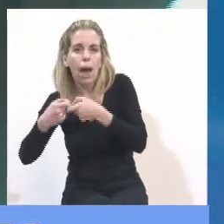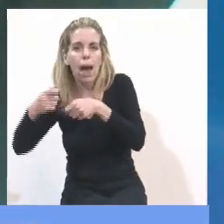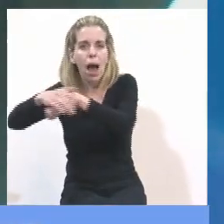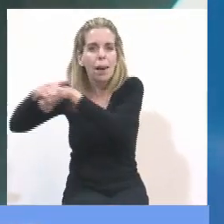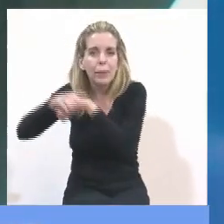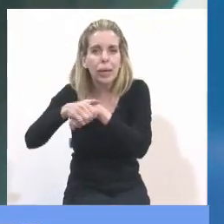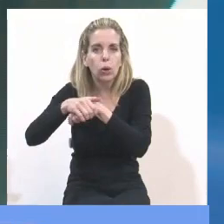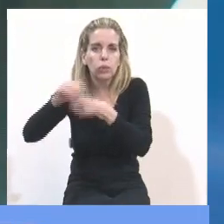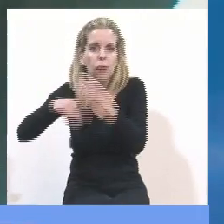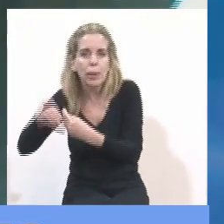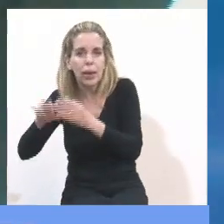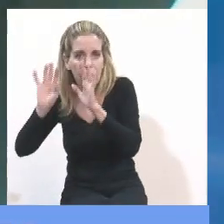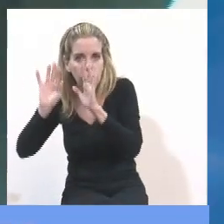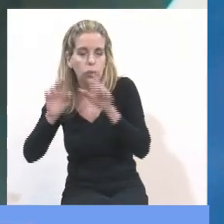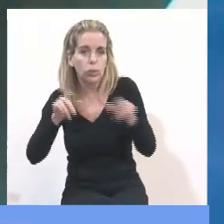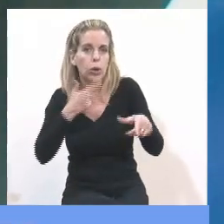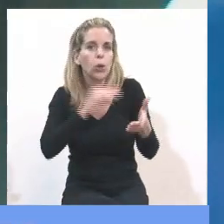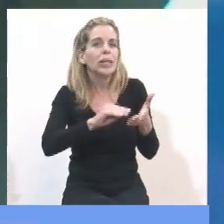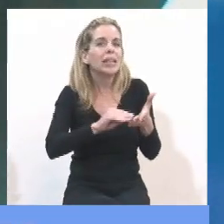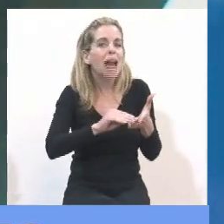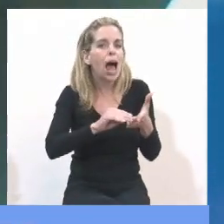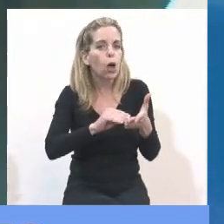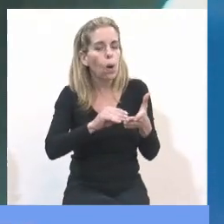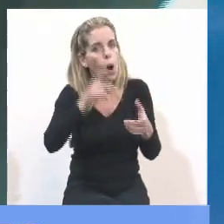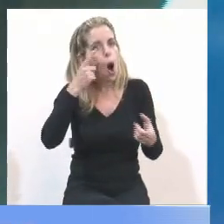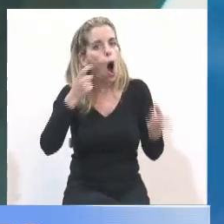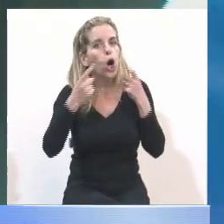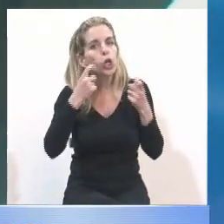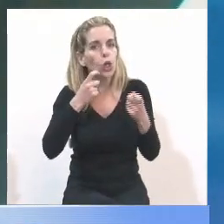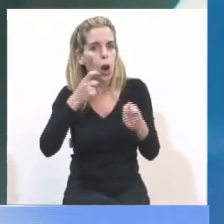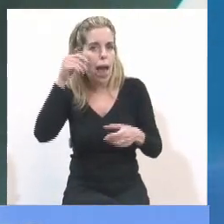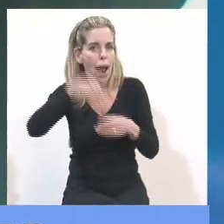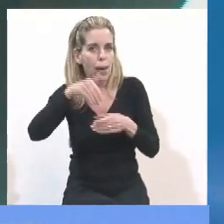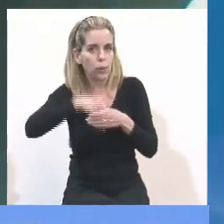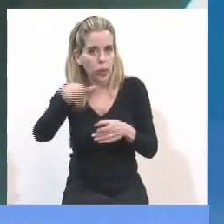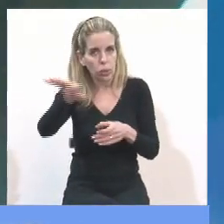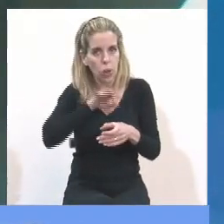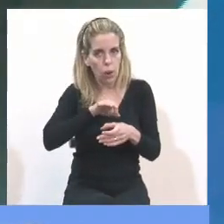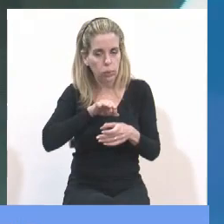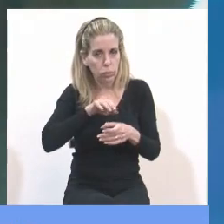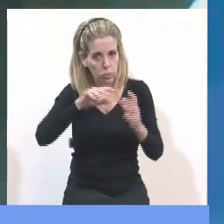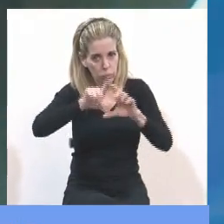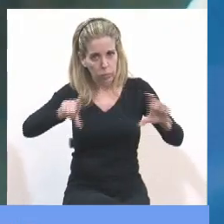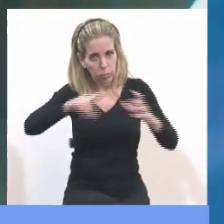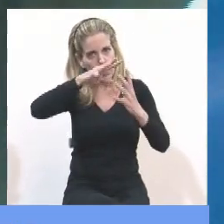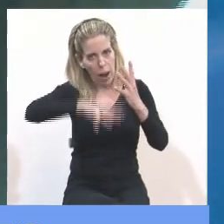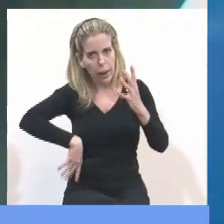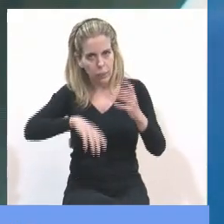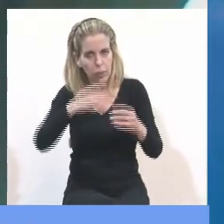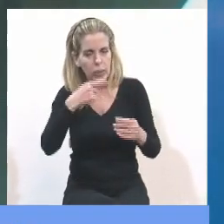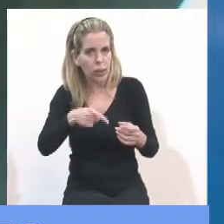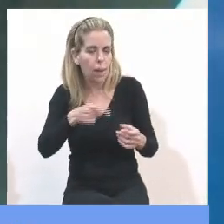Por añadidura, sería un factor eficaz de estabilidad en la administración. Y sigue. Se